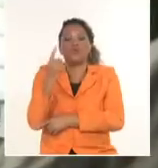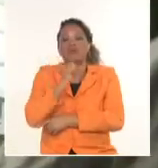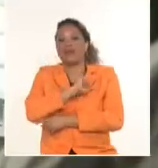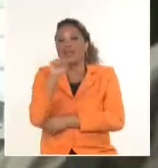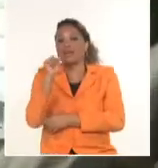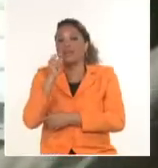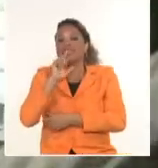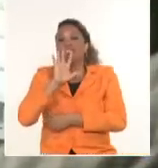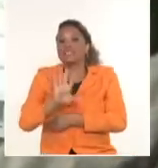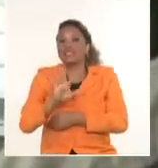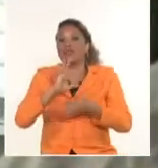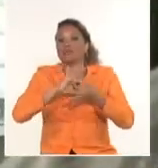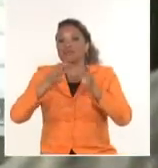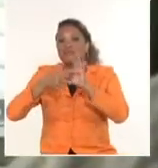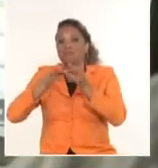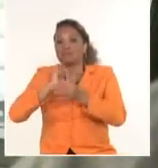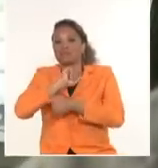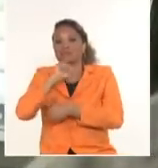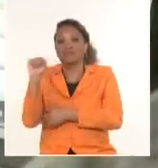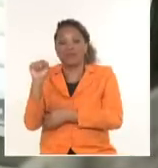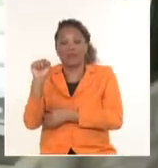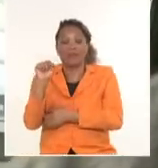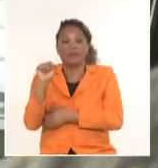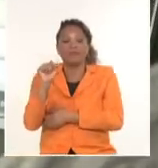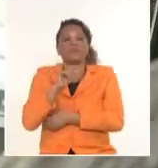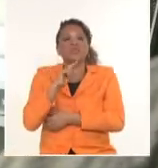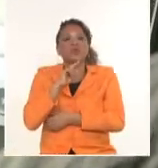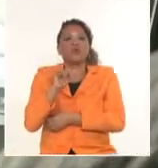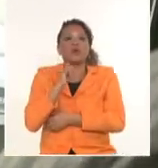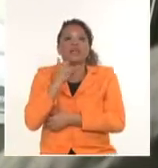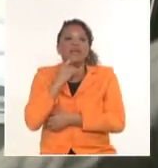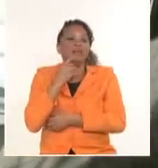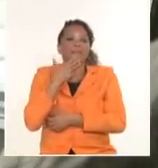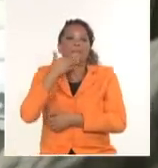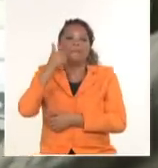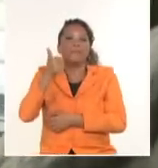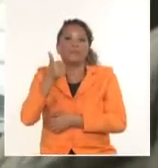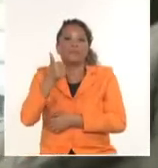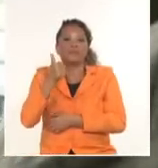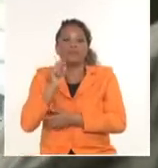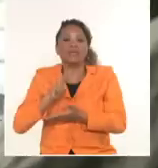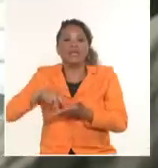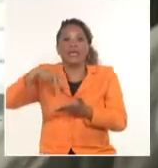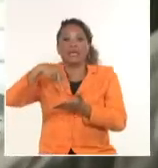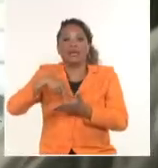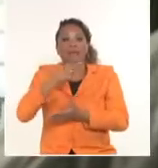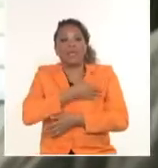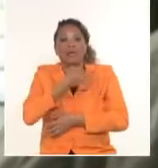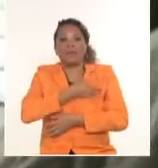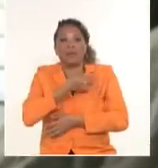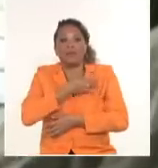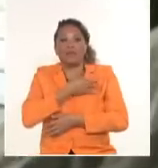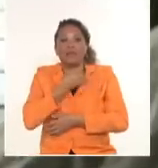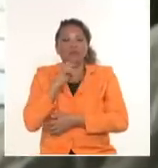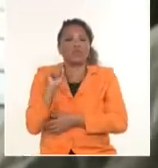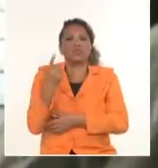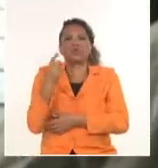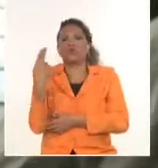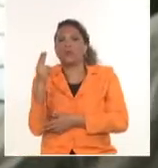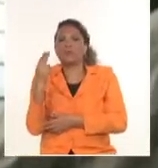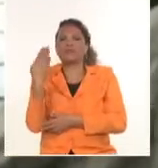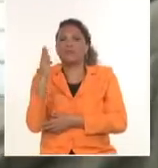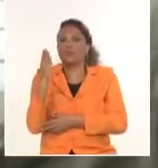medallas de oro de forma consecutiva en Juegos Olímpicos, también es el gladiador más longevo en subir un podio. Y no lo hace con una plata o un bronce, lo hace con un